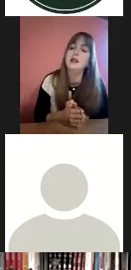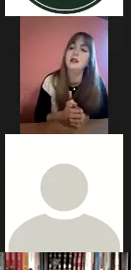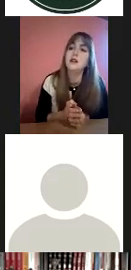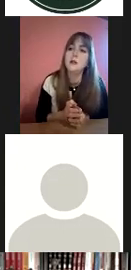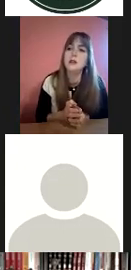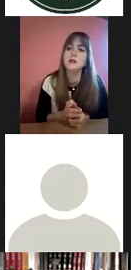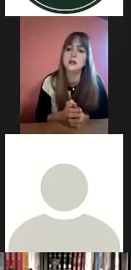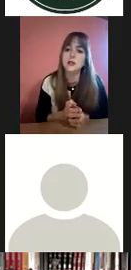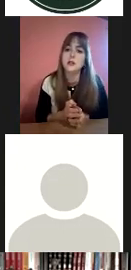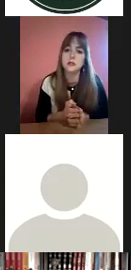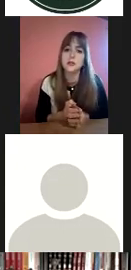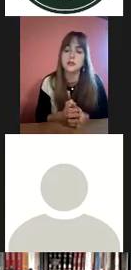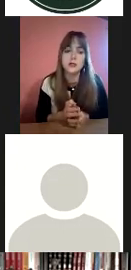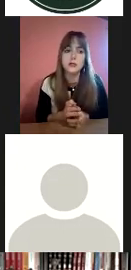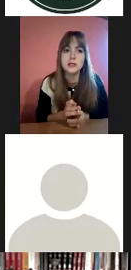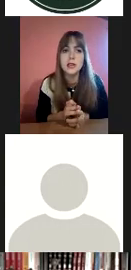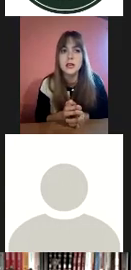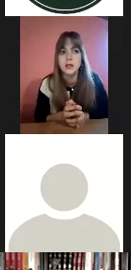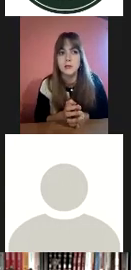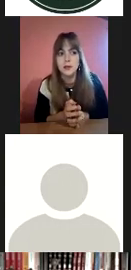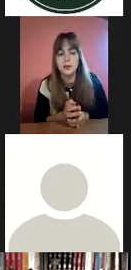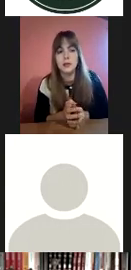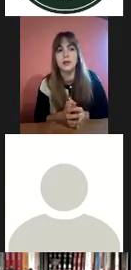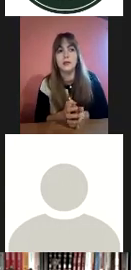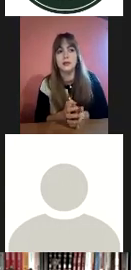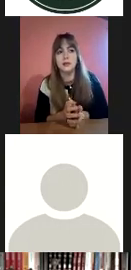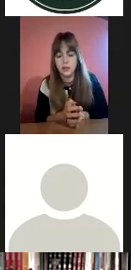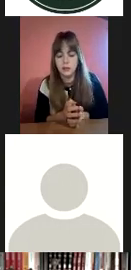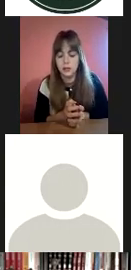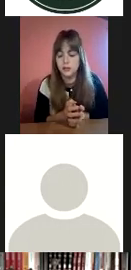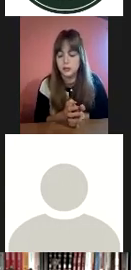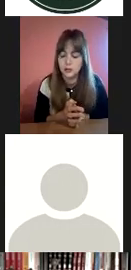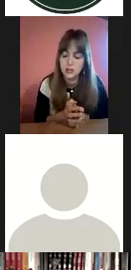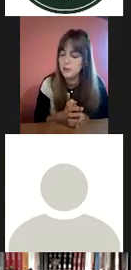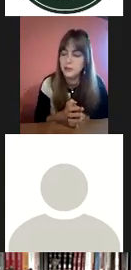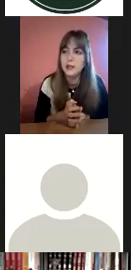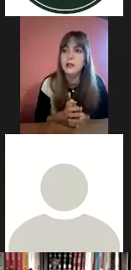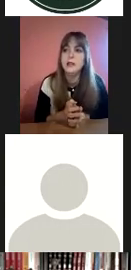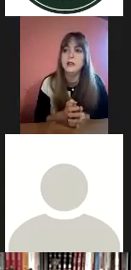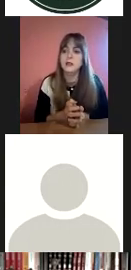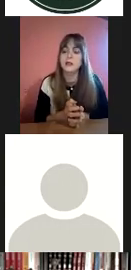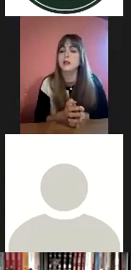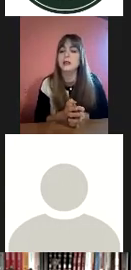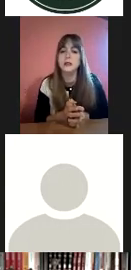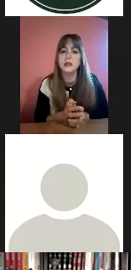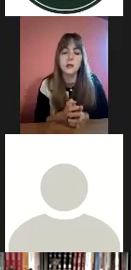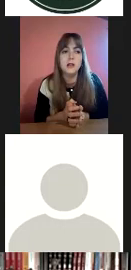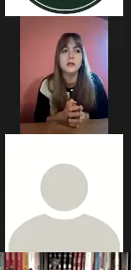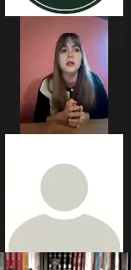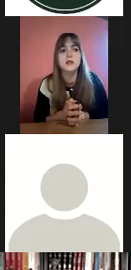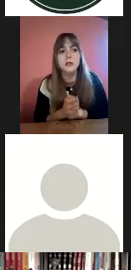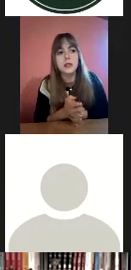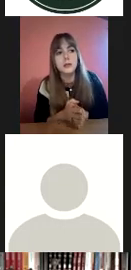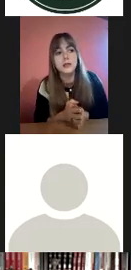animales quedan en jaulas dentro de los centros de zoonosis, esperando básicamente morir, porque no se los alimenta, no se los saca de esas